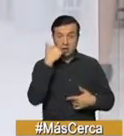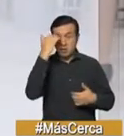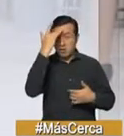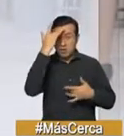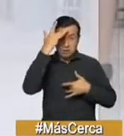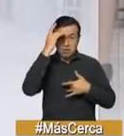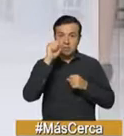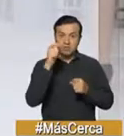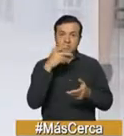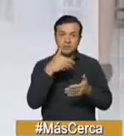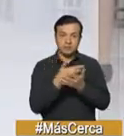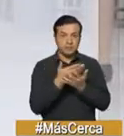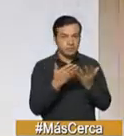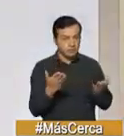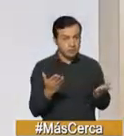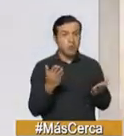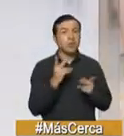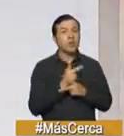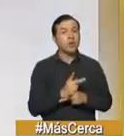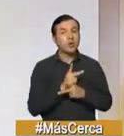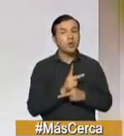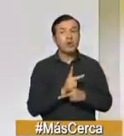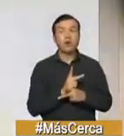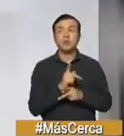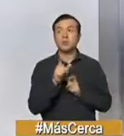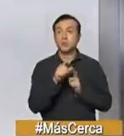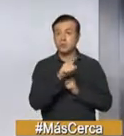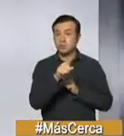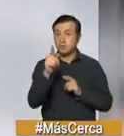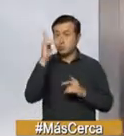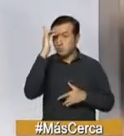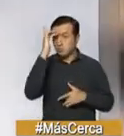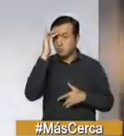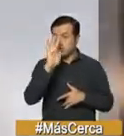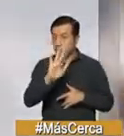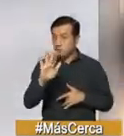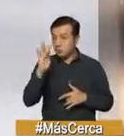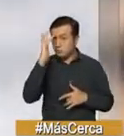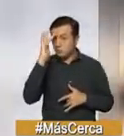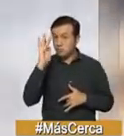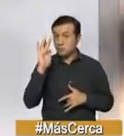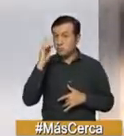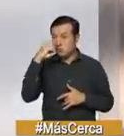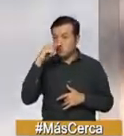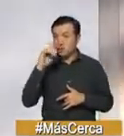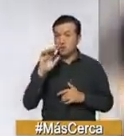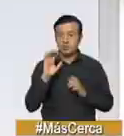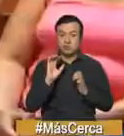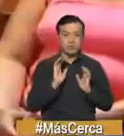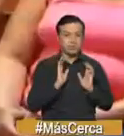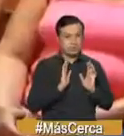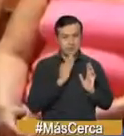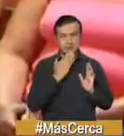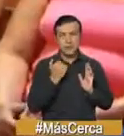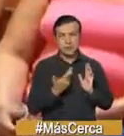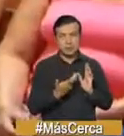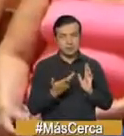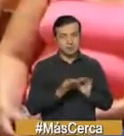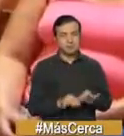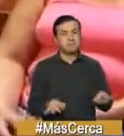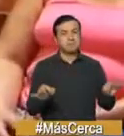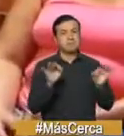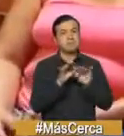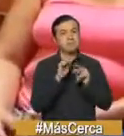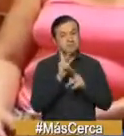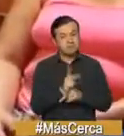respiratoria y evita el contacto con personas que tengan problemas con enfermedades respiratorias lo principal es evitar